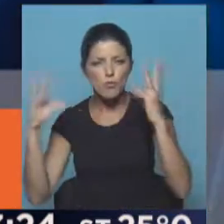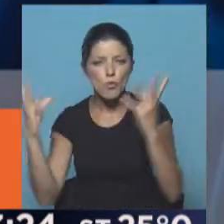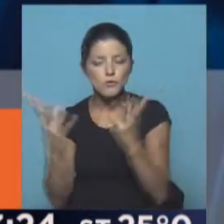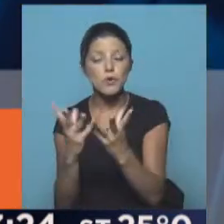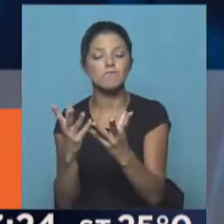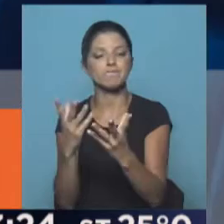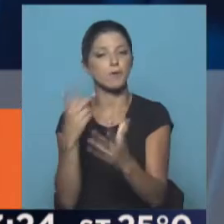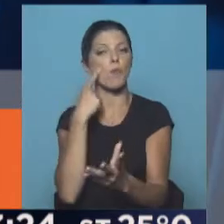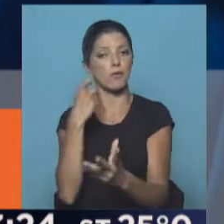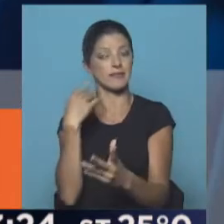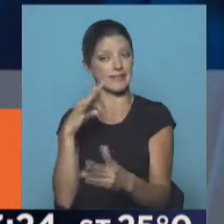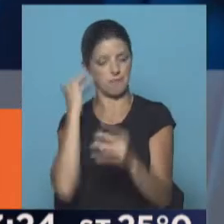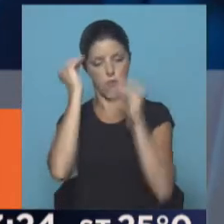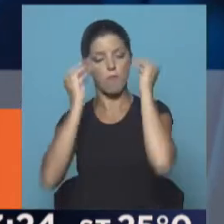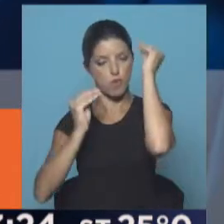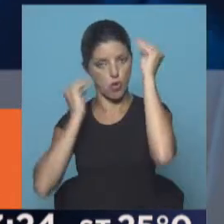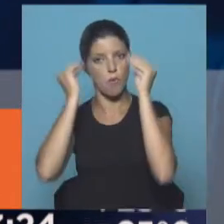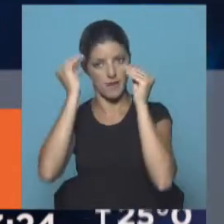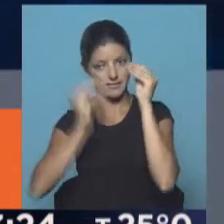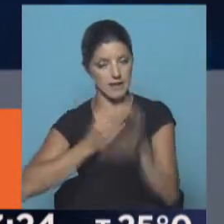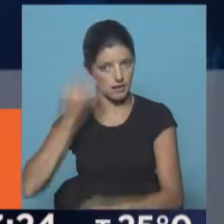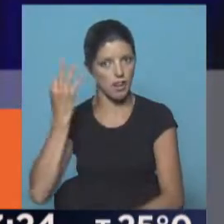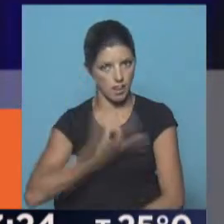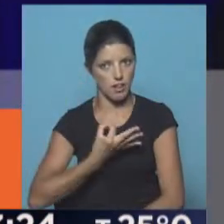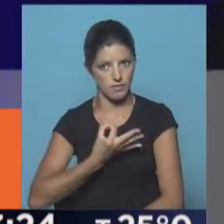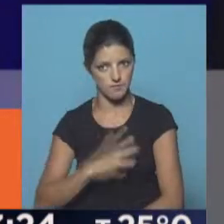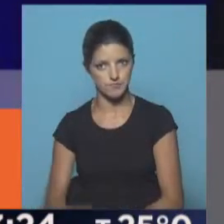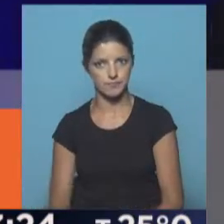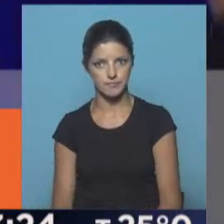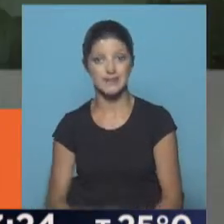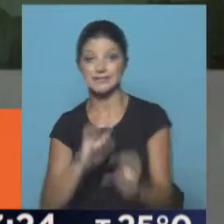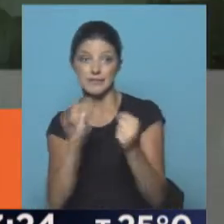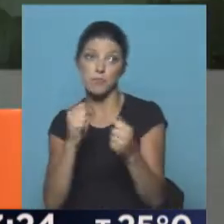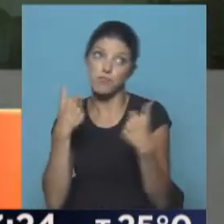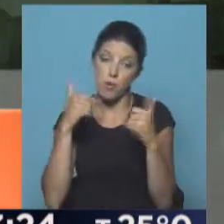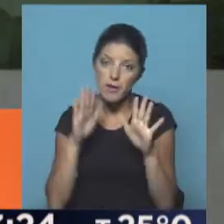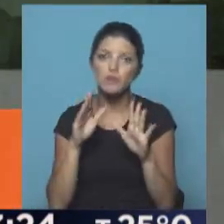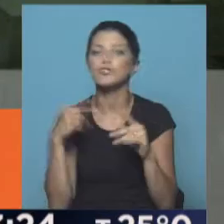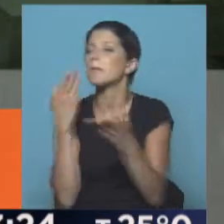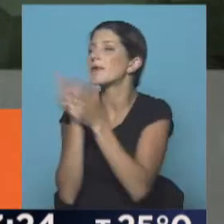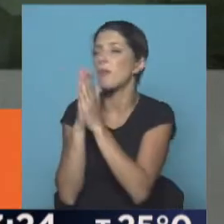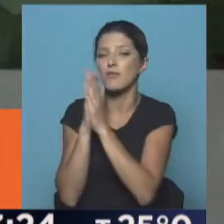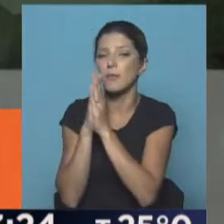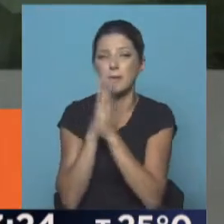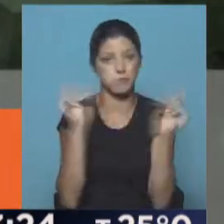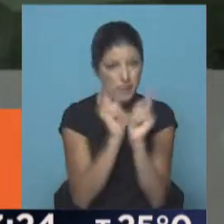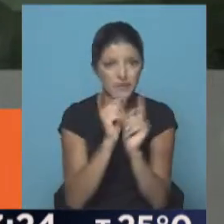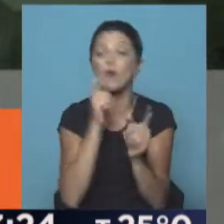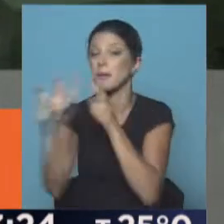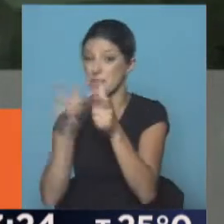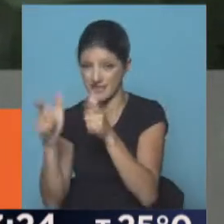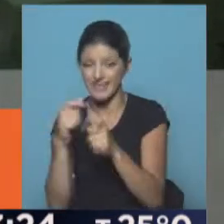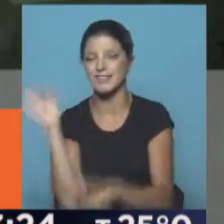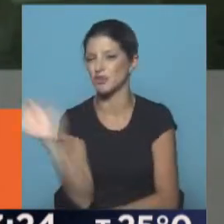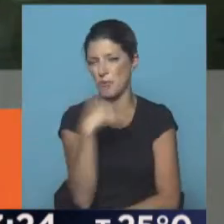paisaje que nos debería provocar inquietud al menos. mucha inquietud. Te voy a pedir que seas más breve con las respuestas, así